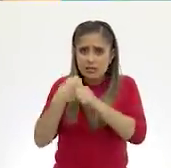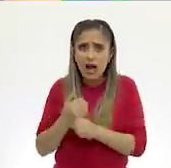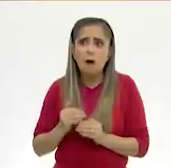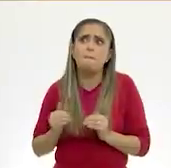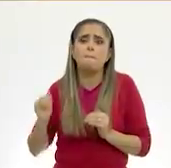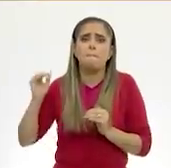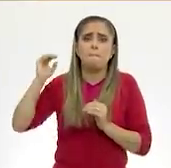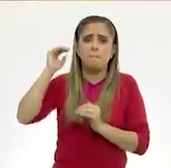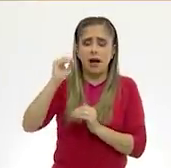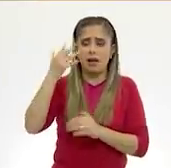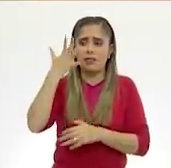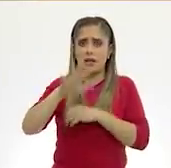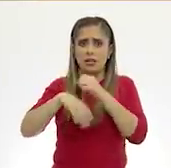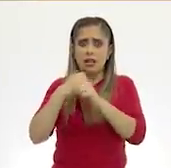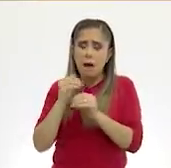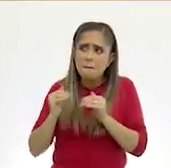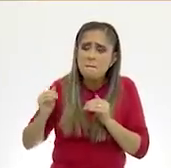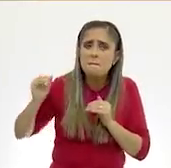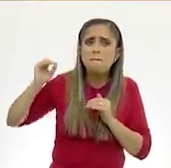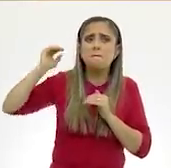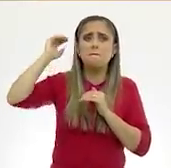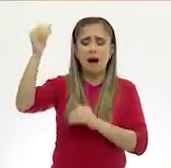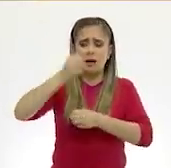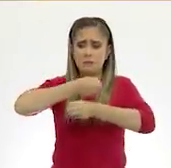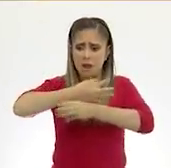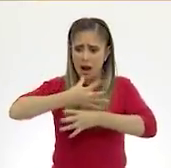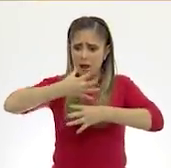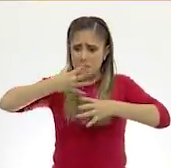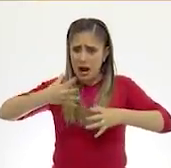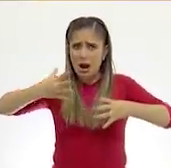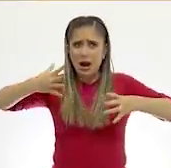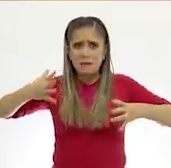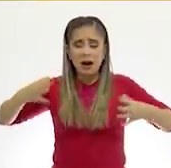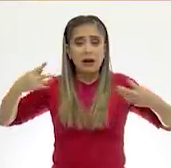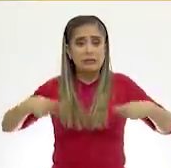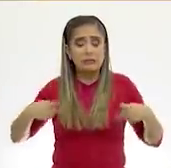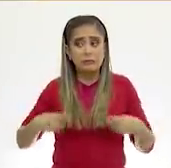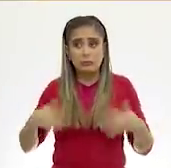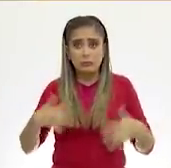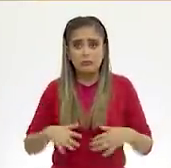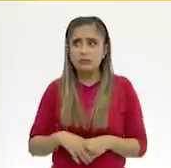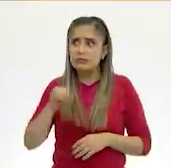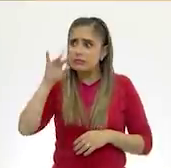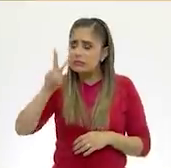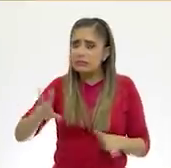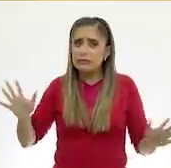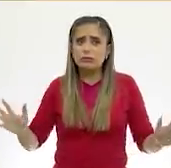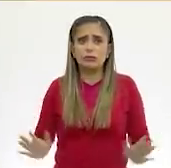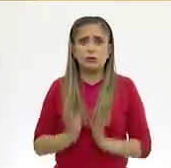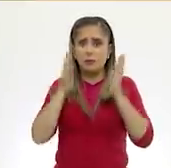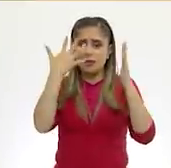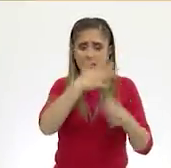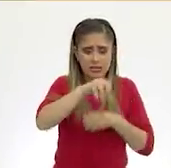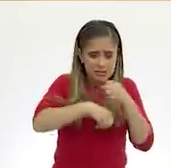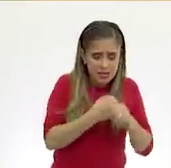años. Es impresionante saber que la población casi se ha duplicado cada década. Y